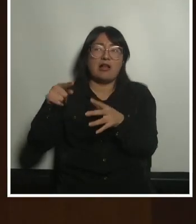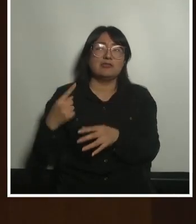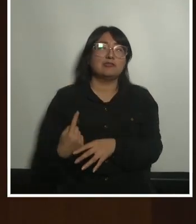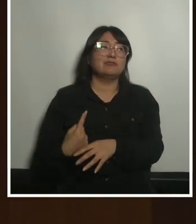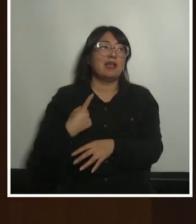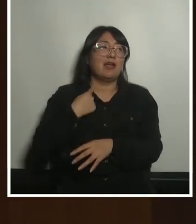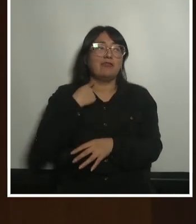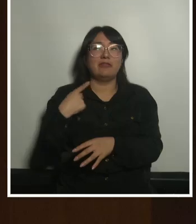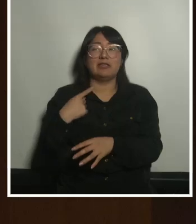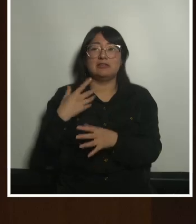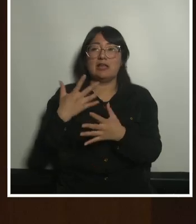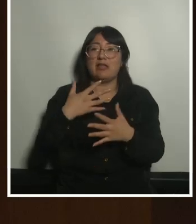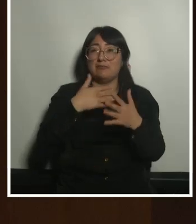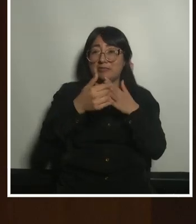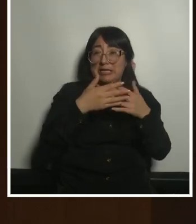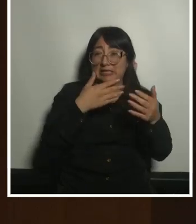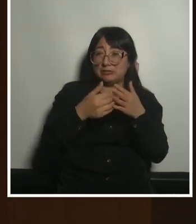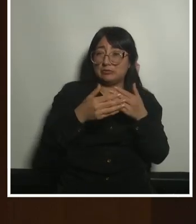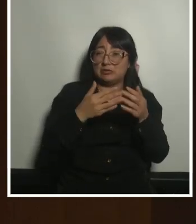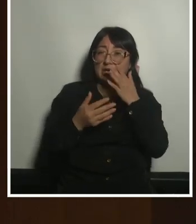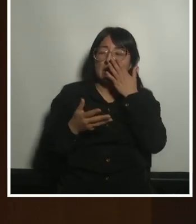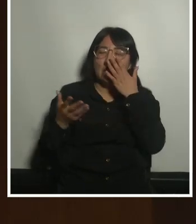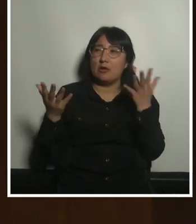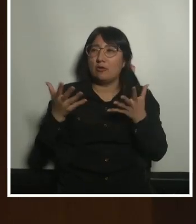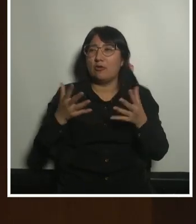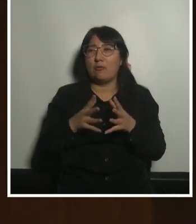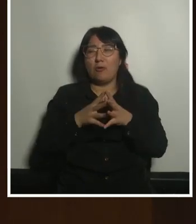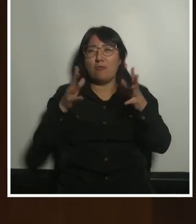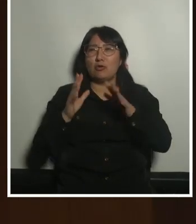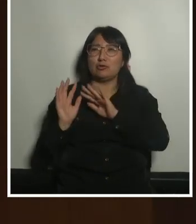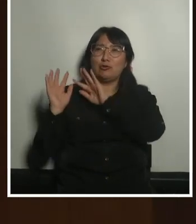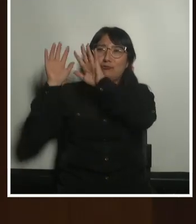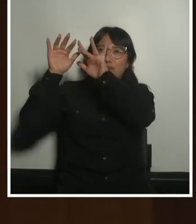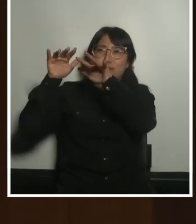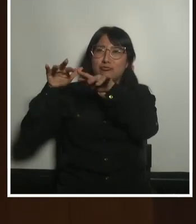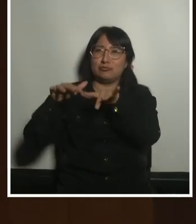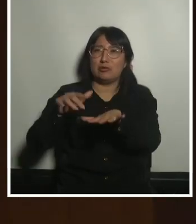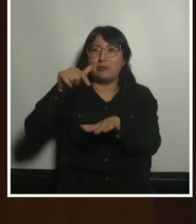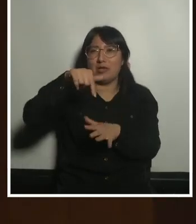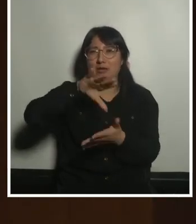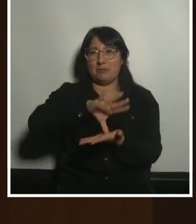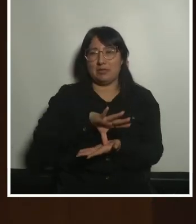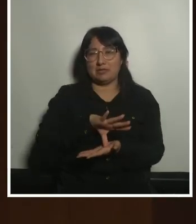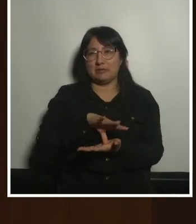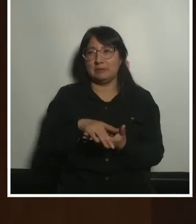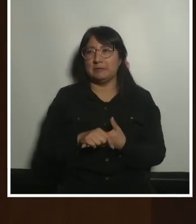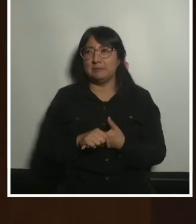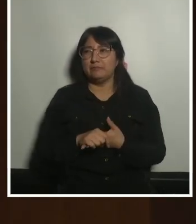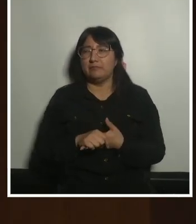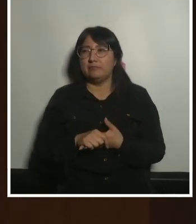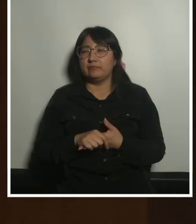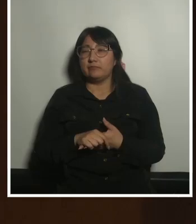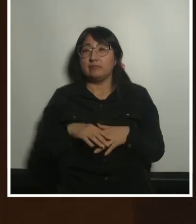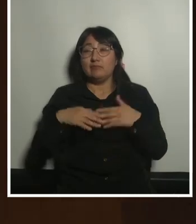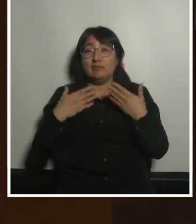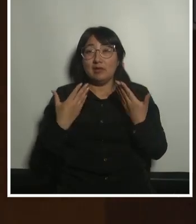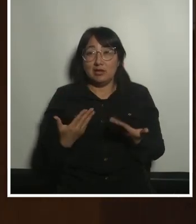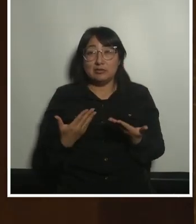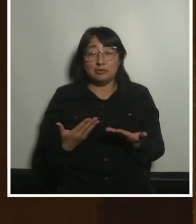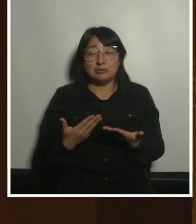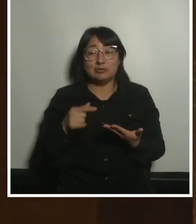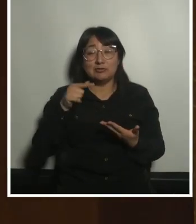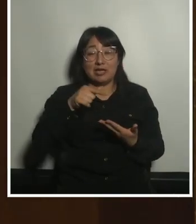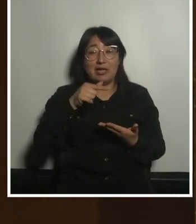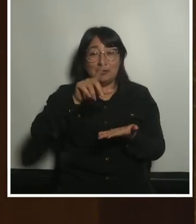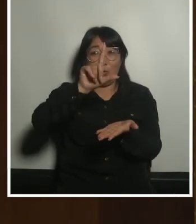por amenazas naturales recurrentes, como hemos tenido tantos tsunamis en el país. Entonces, es una costa en general